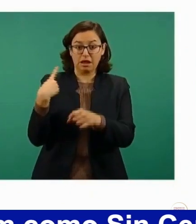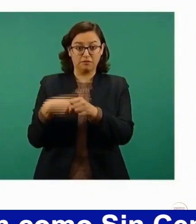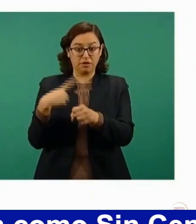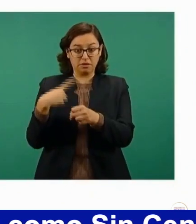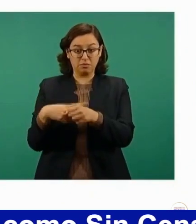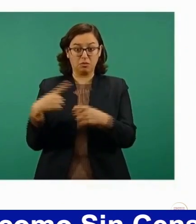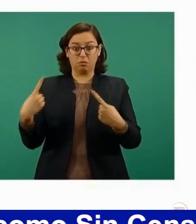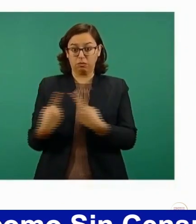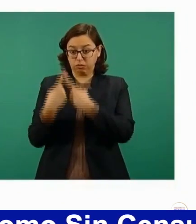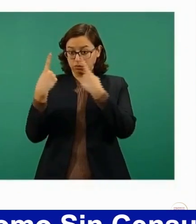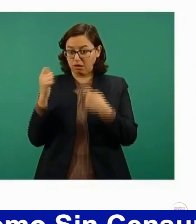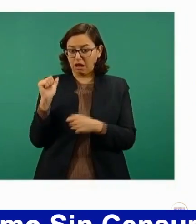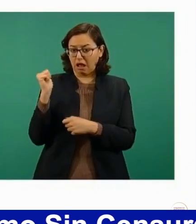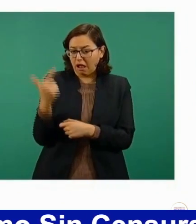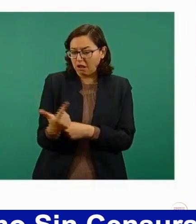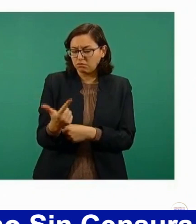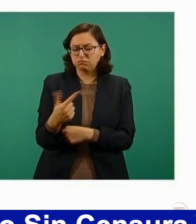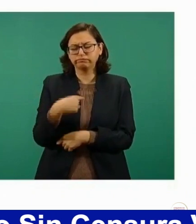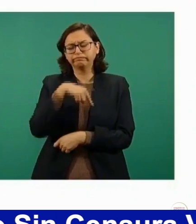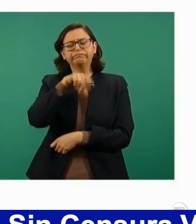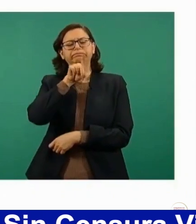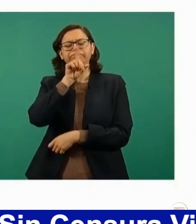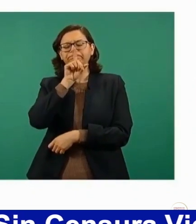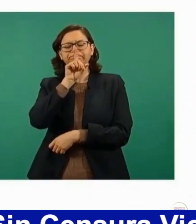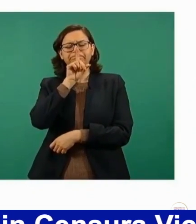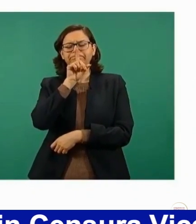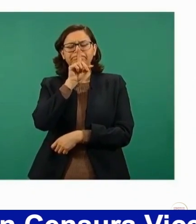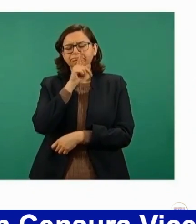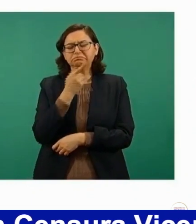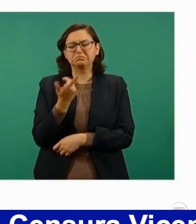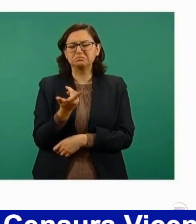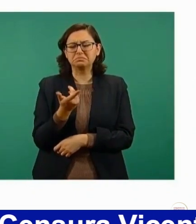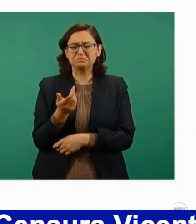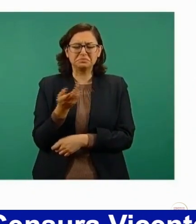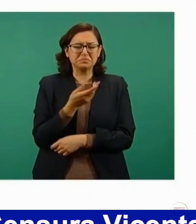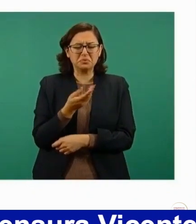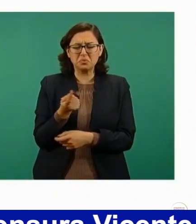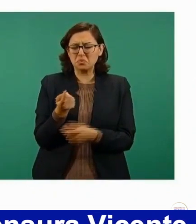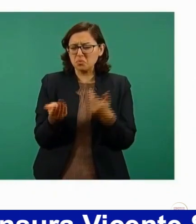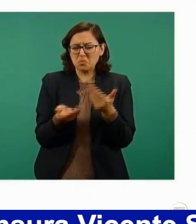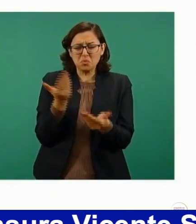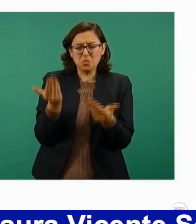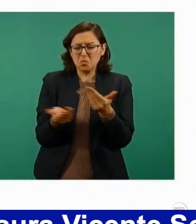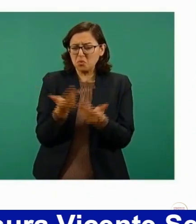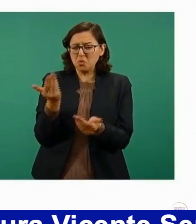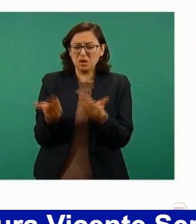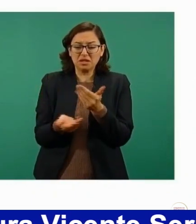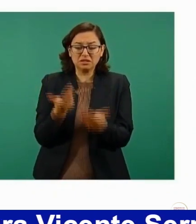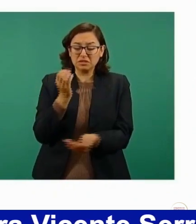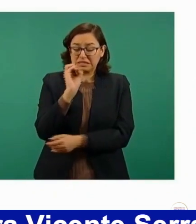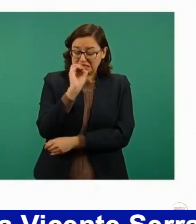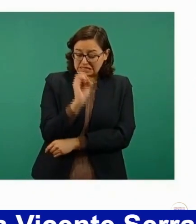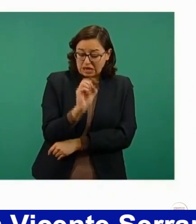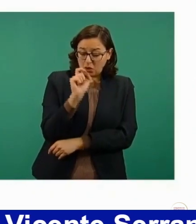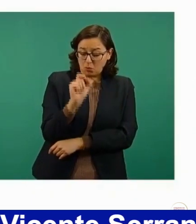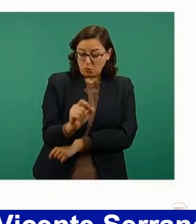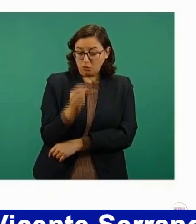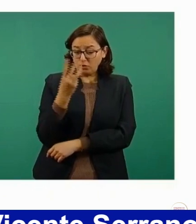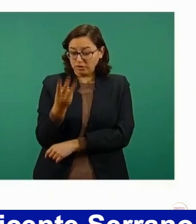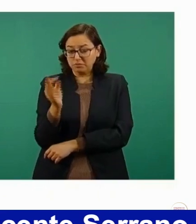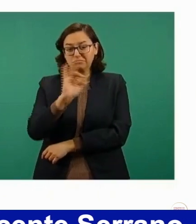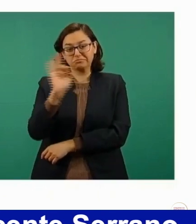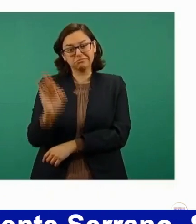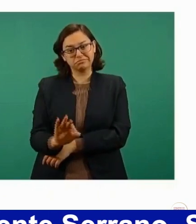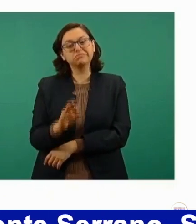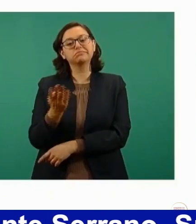otras vacunaciones de efectos colaterales graves en la aplicación de esta vacuna. Esto da